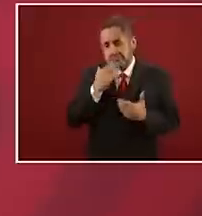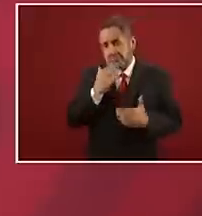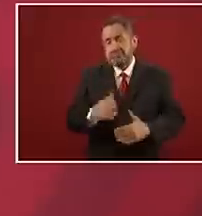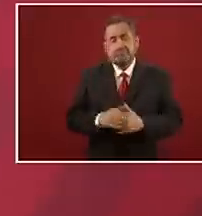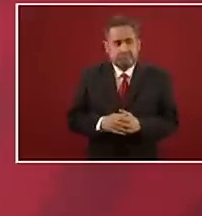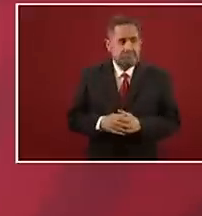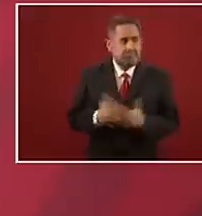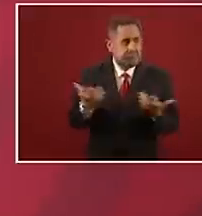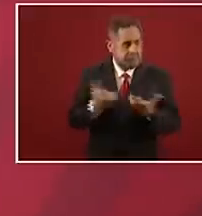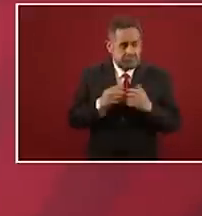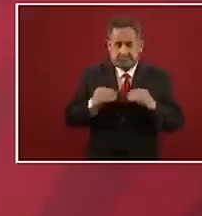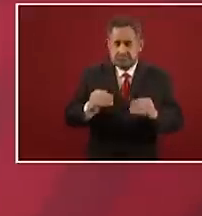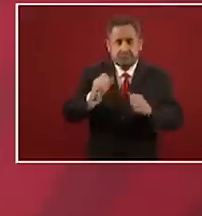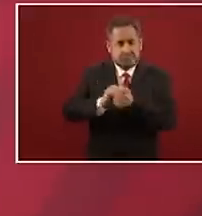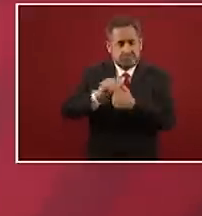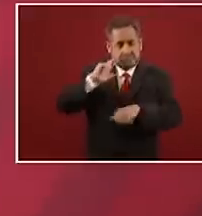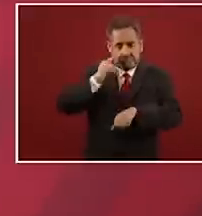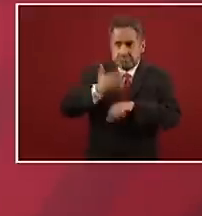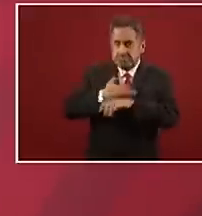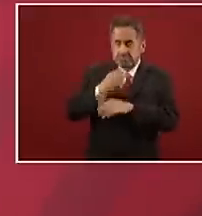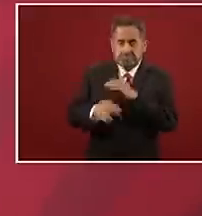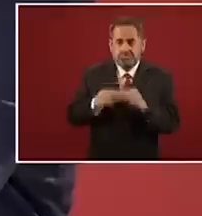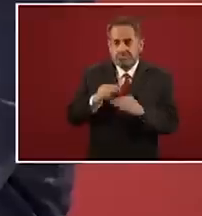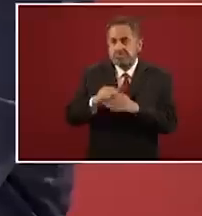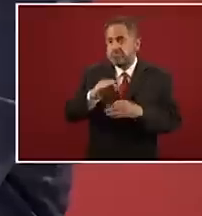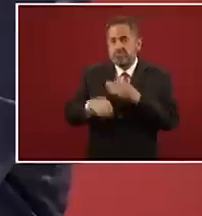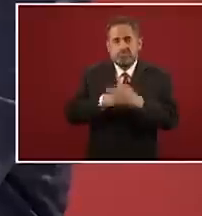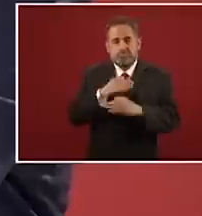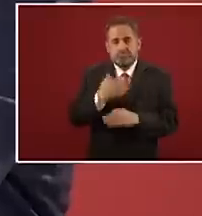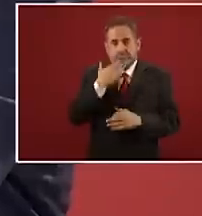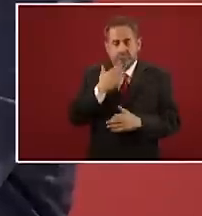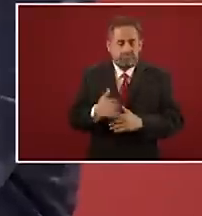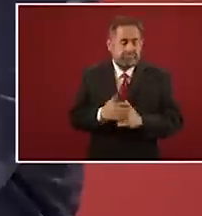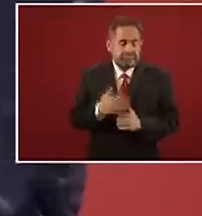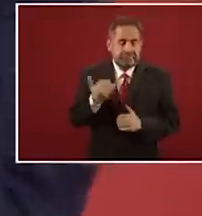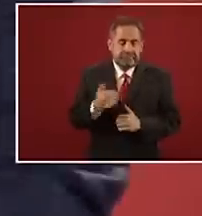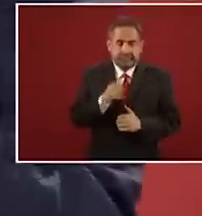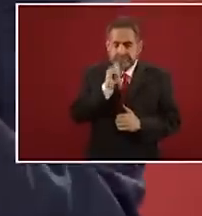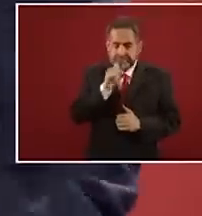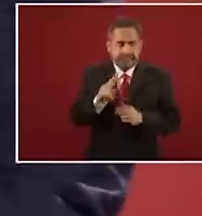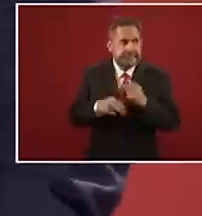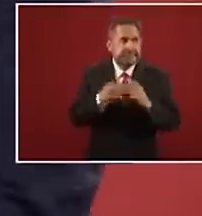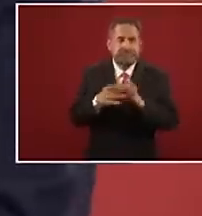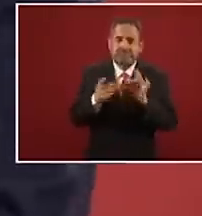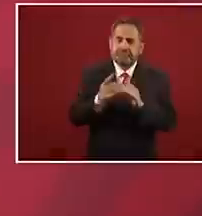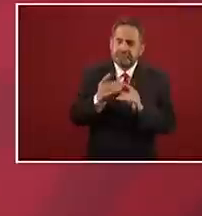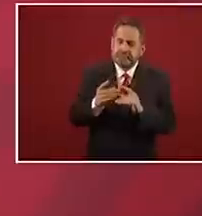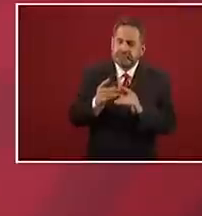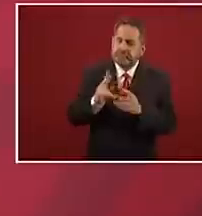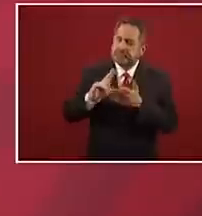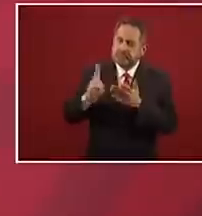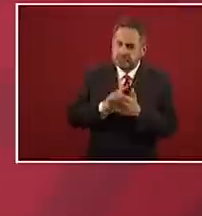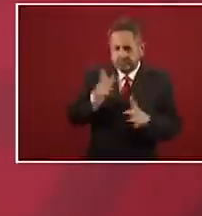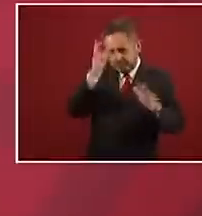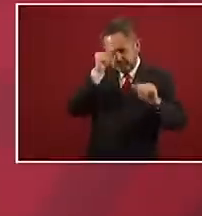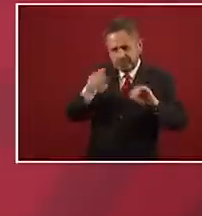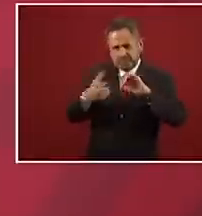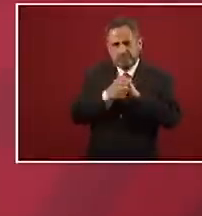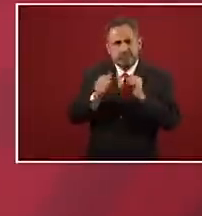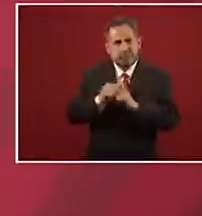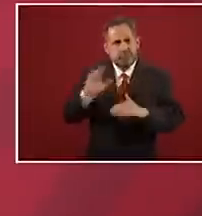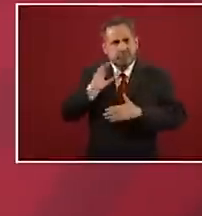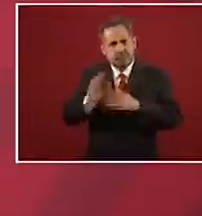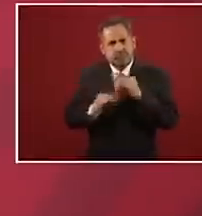han actuado con mucha responsabilidad todos, y vamos a reafirmar ese